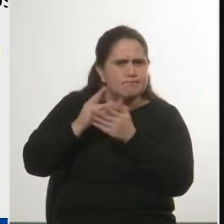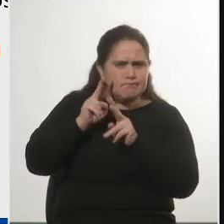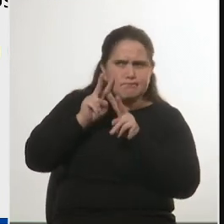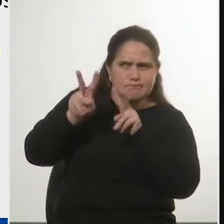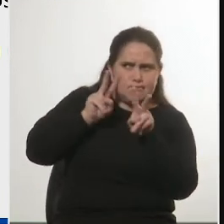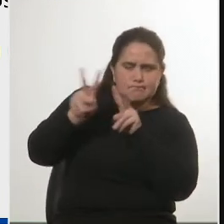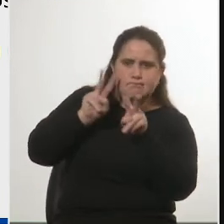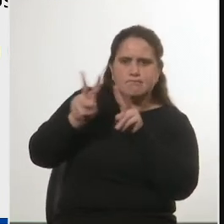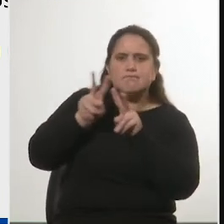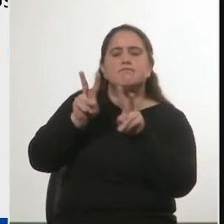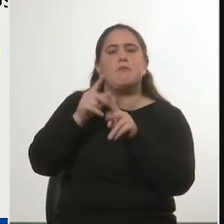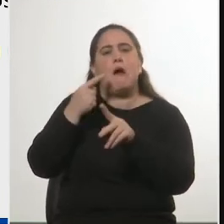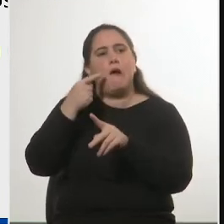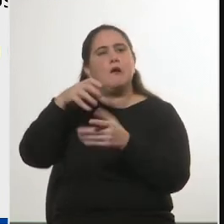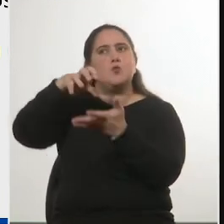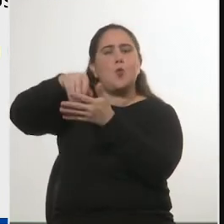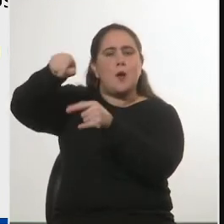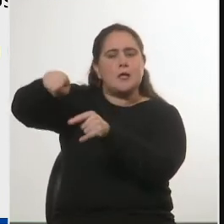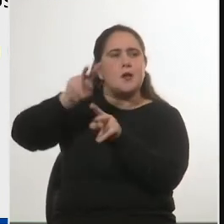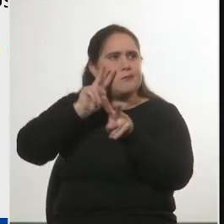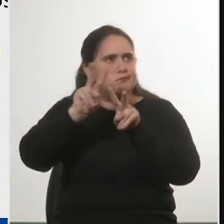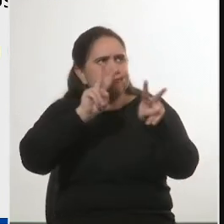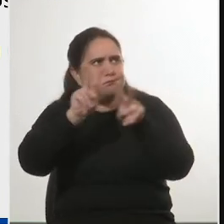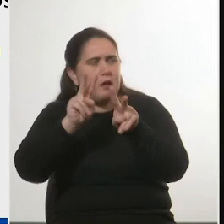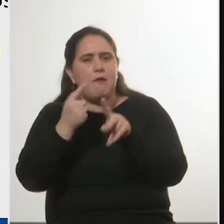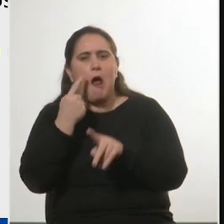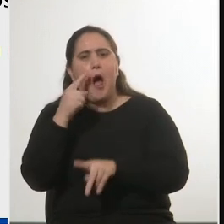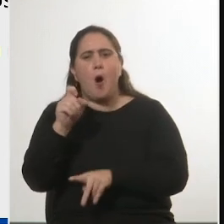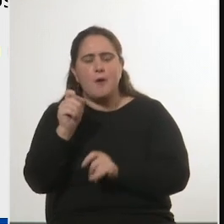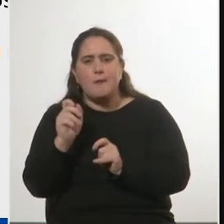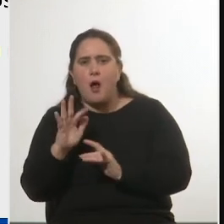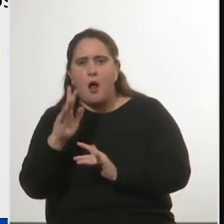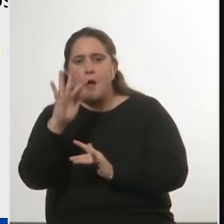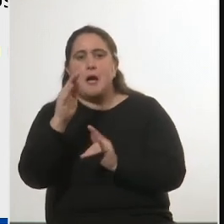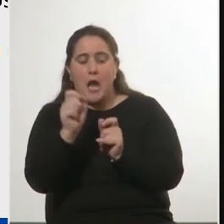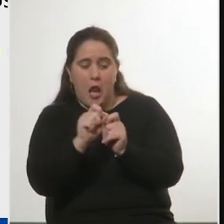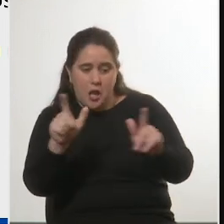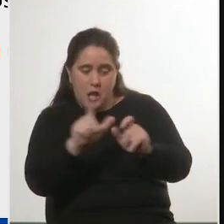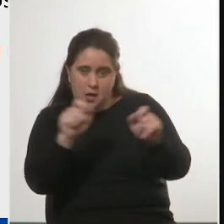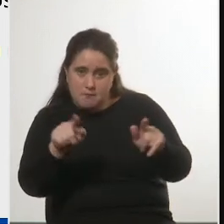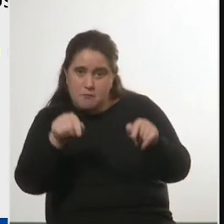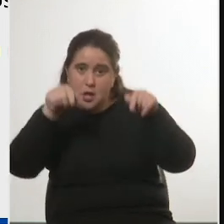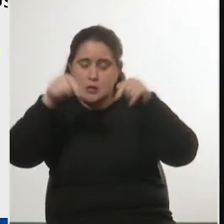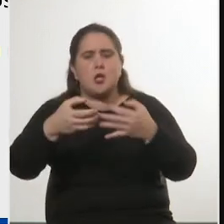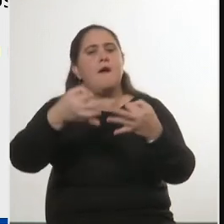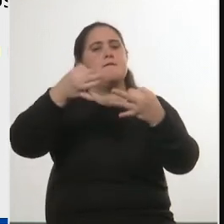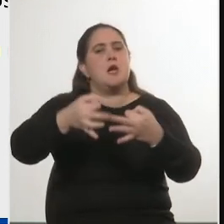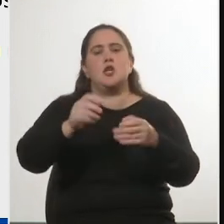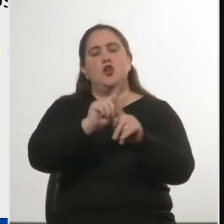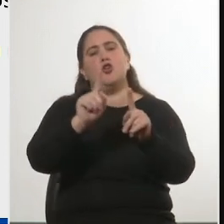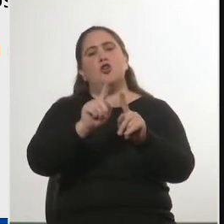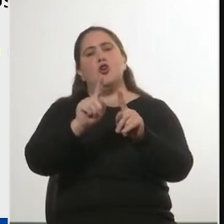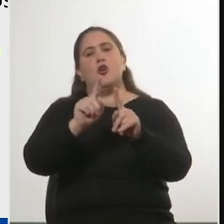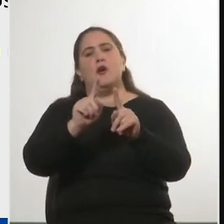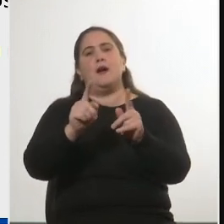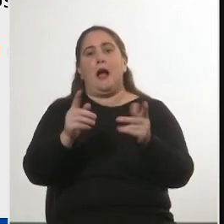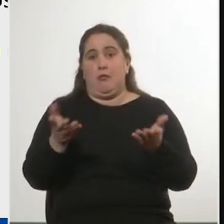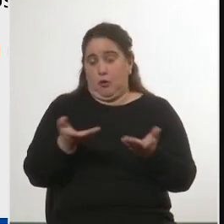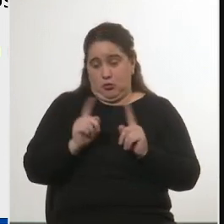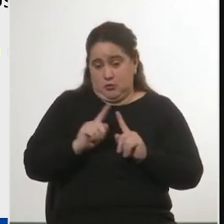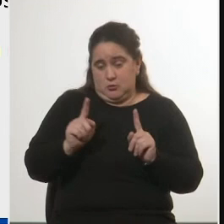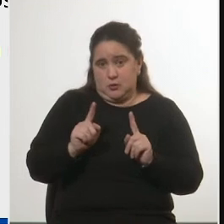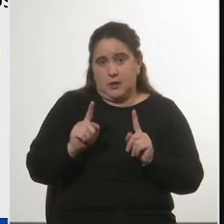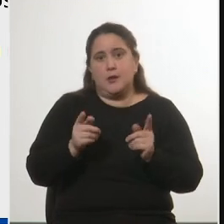centrales de esterilización para que el vapor de agua producido para esterilizar sea el correcto y no sea, que no es hasta el